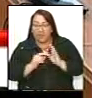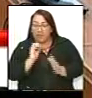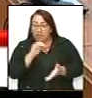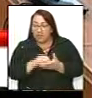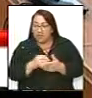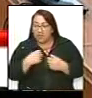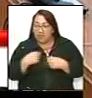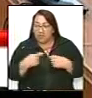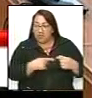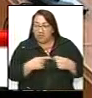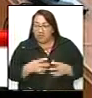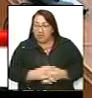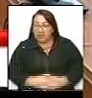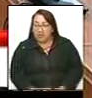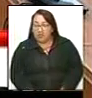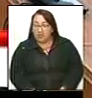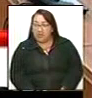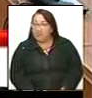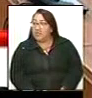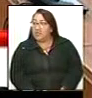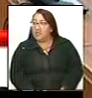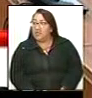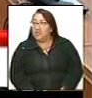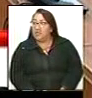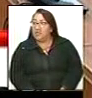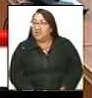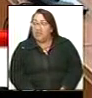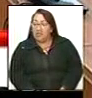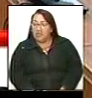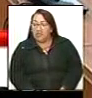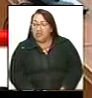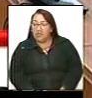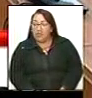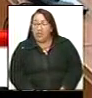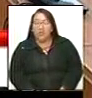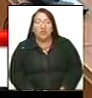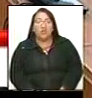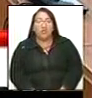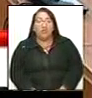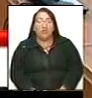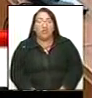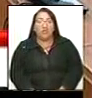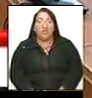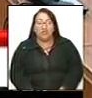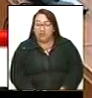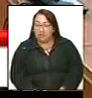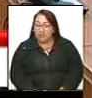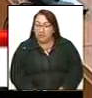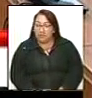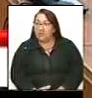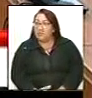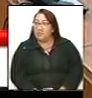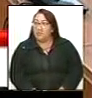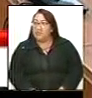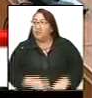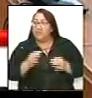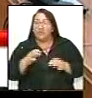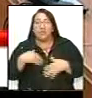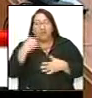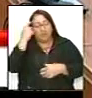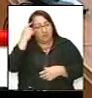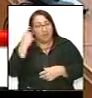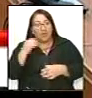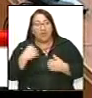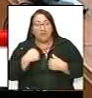tener competencia en el tema de lo que es este generación no sé qué es lo que piensan ustedes para mí yo